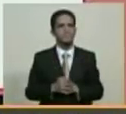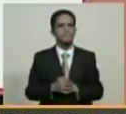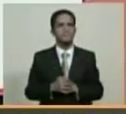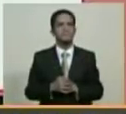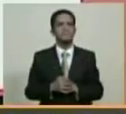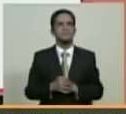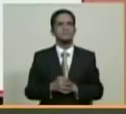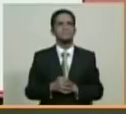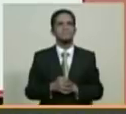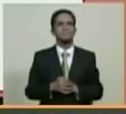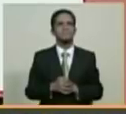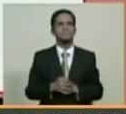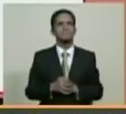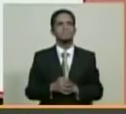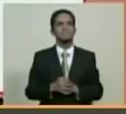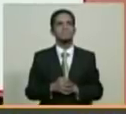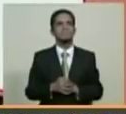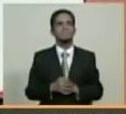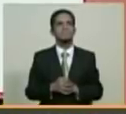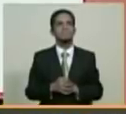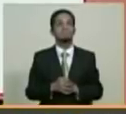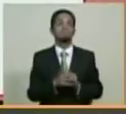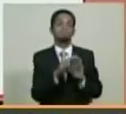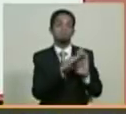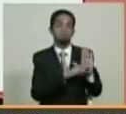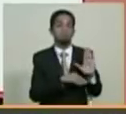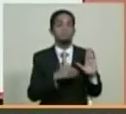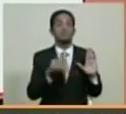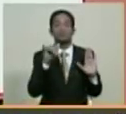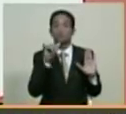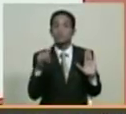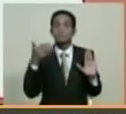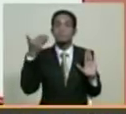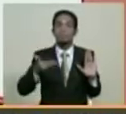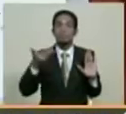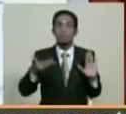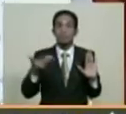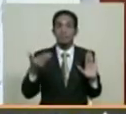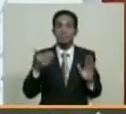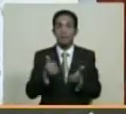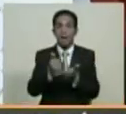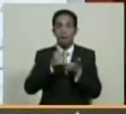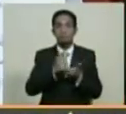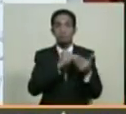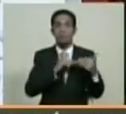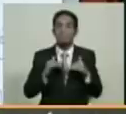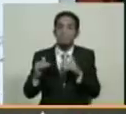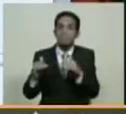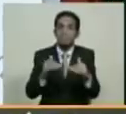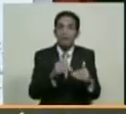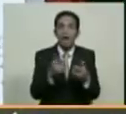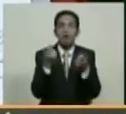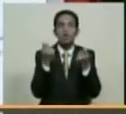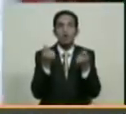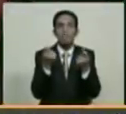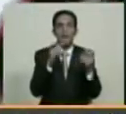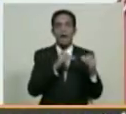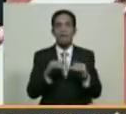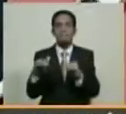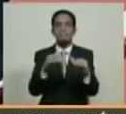Es una noticia importante para la estabilidad económica, para la estabilidad de los precios,